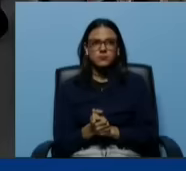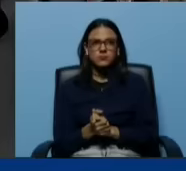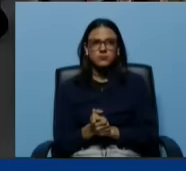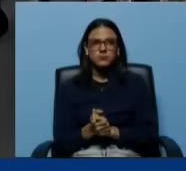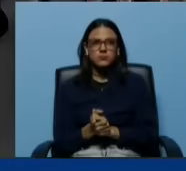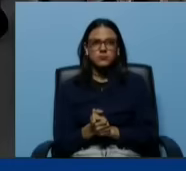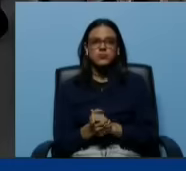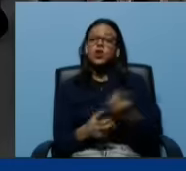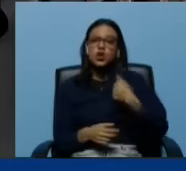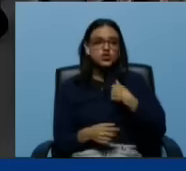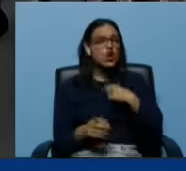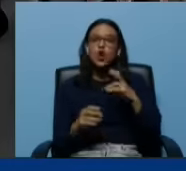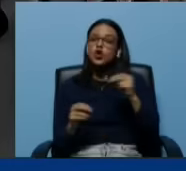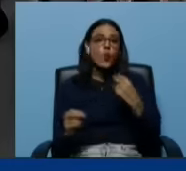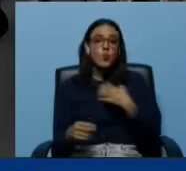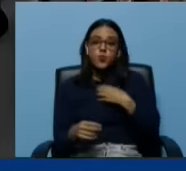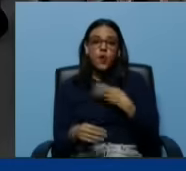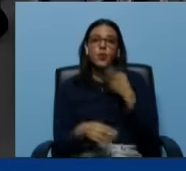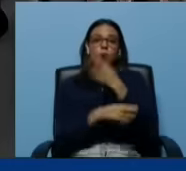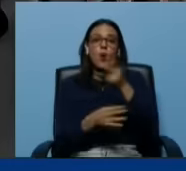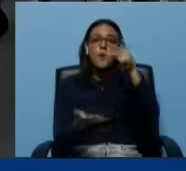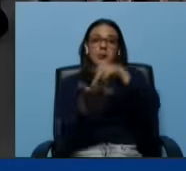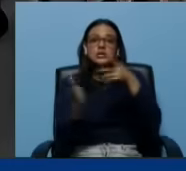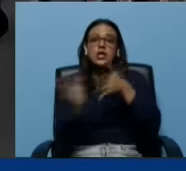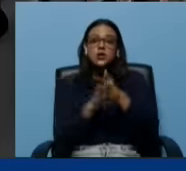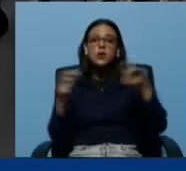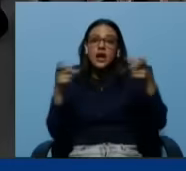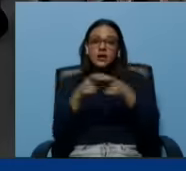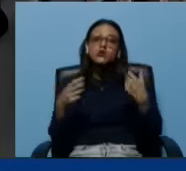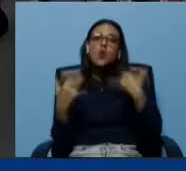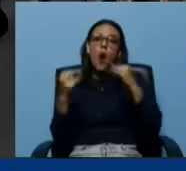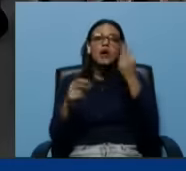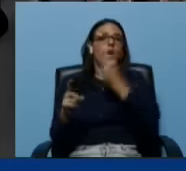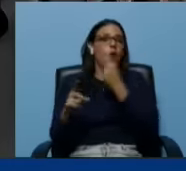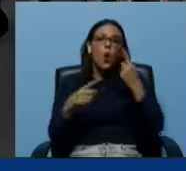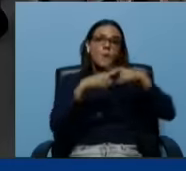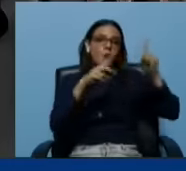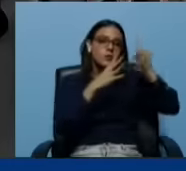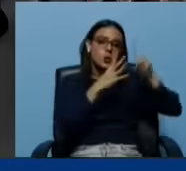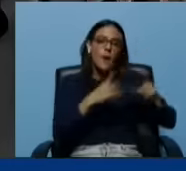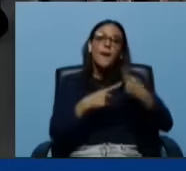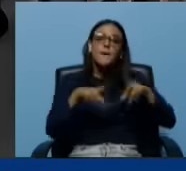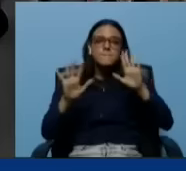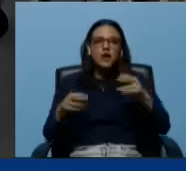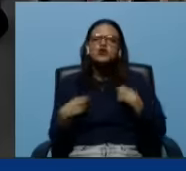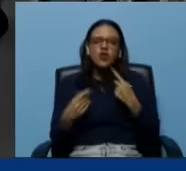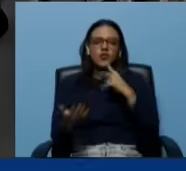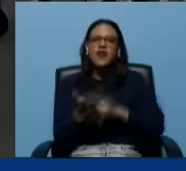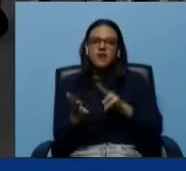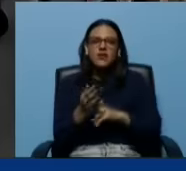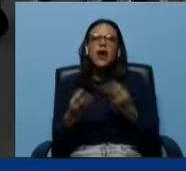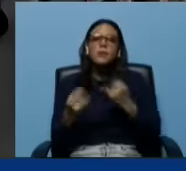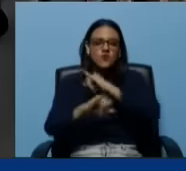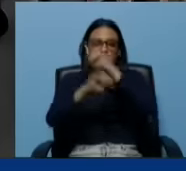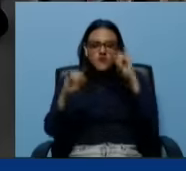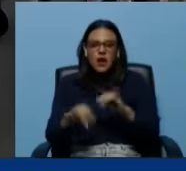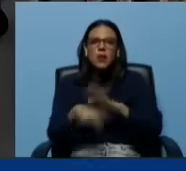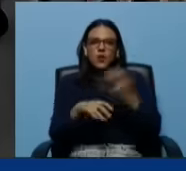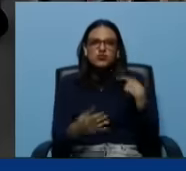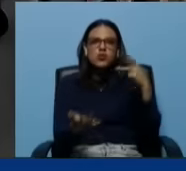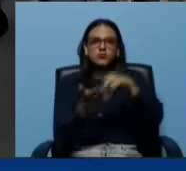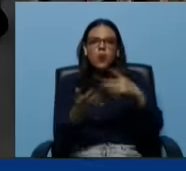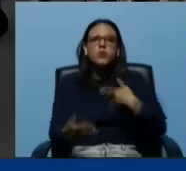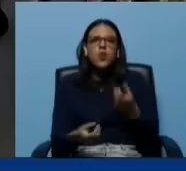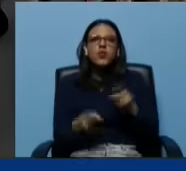No estaré presente en toda la reunión porque tengo otro compromiso, pero estoy muy feliz de que me dieran la palabra